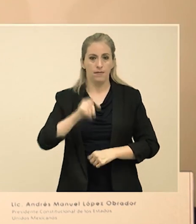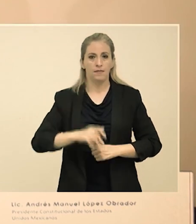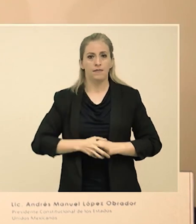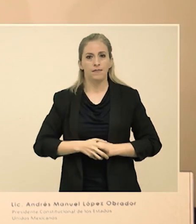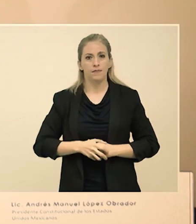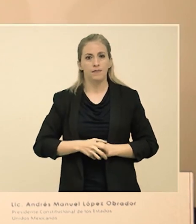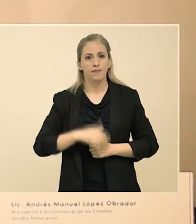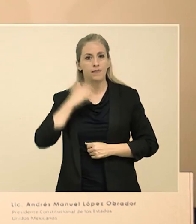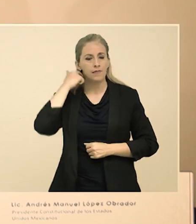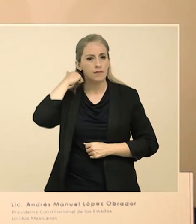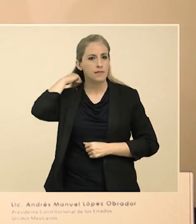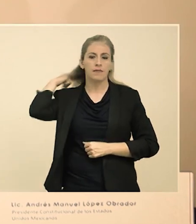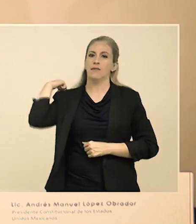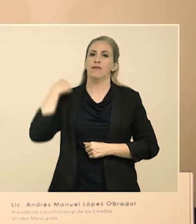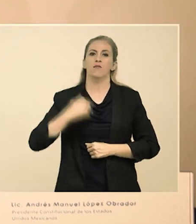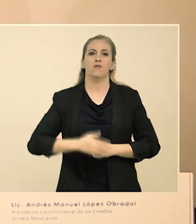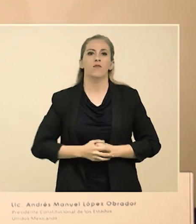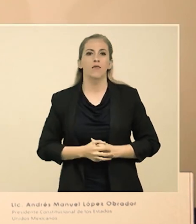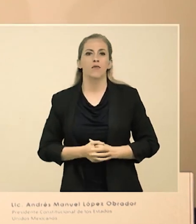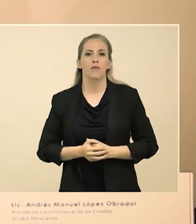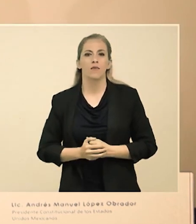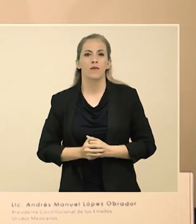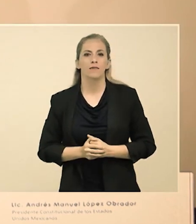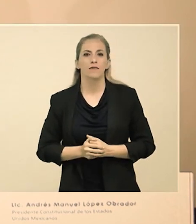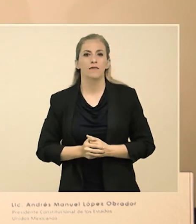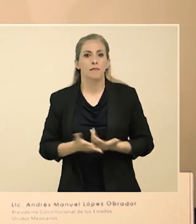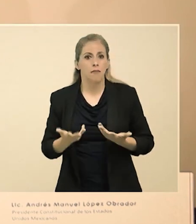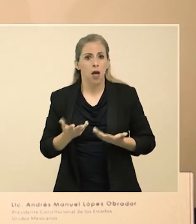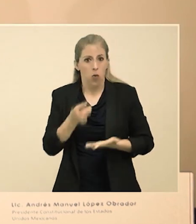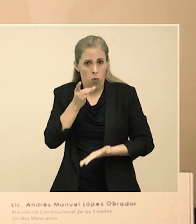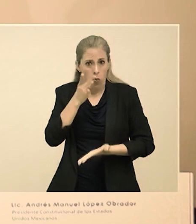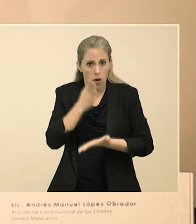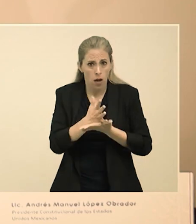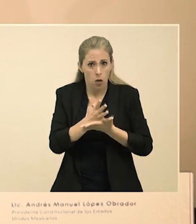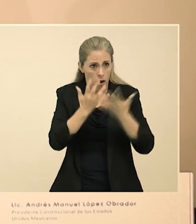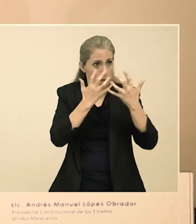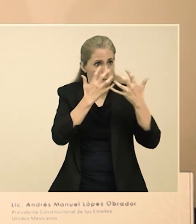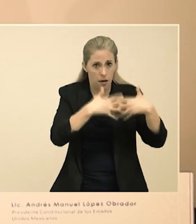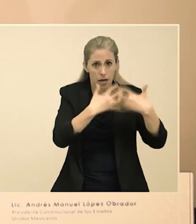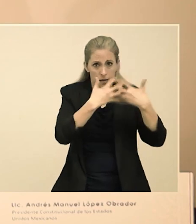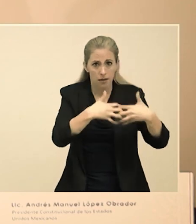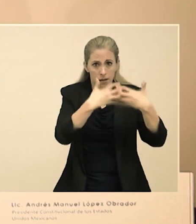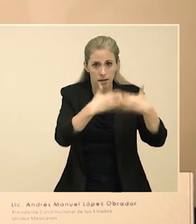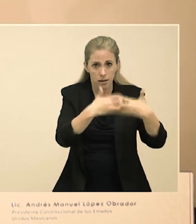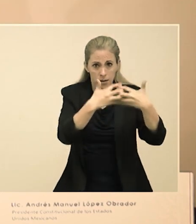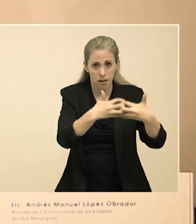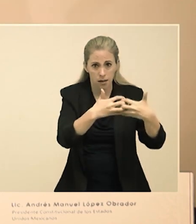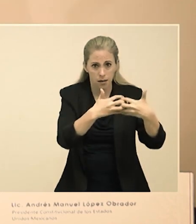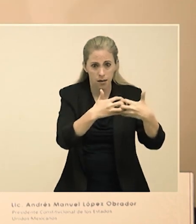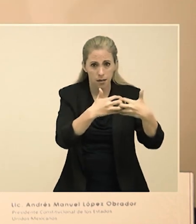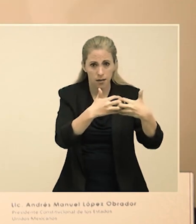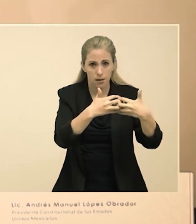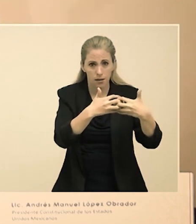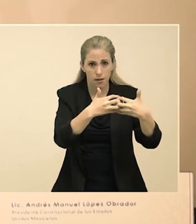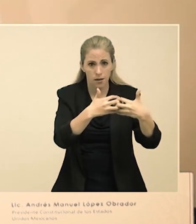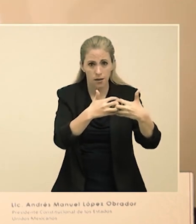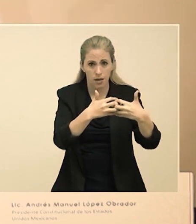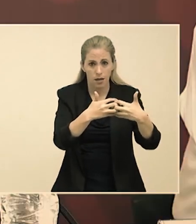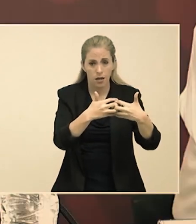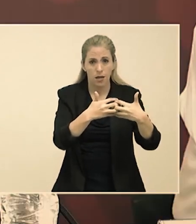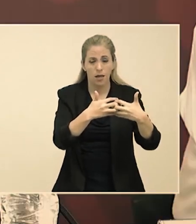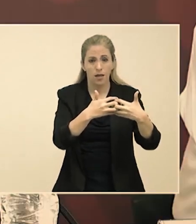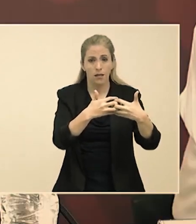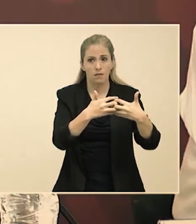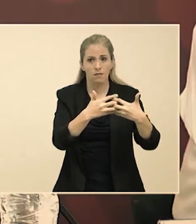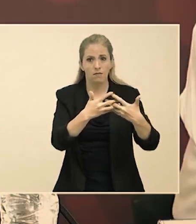porque no solo son las industrias que tienen mucha